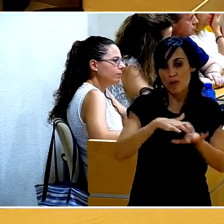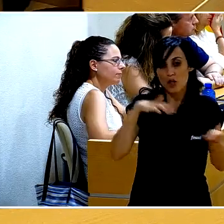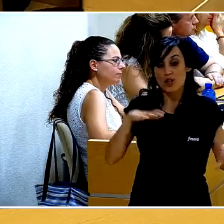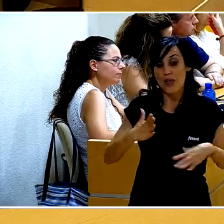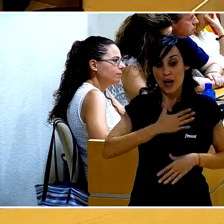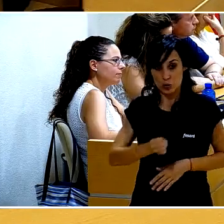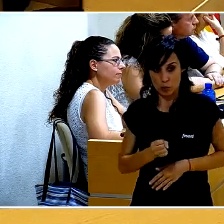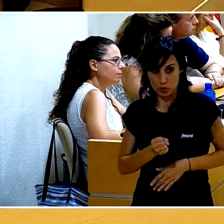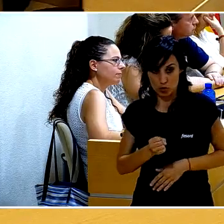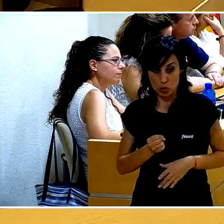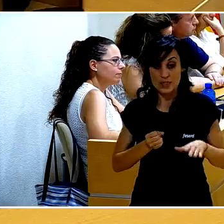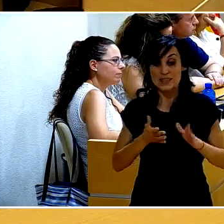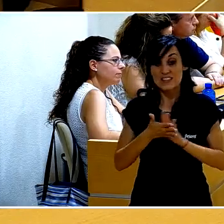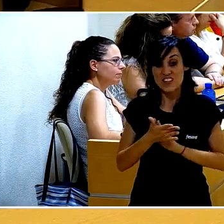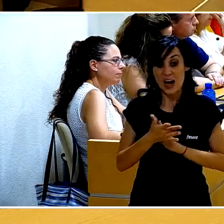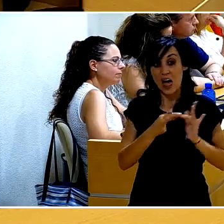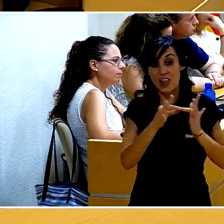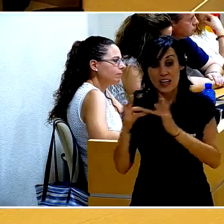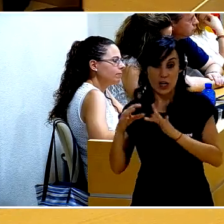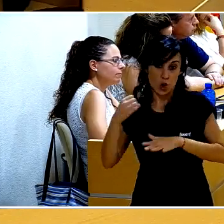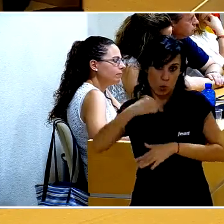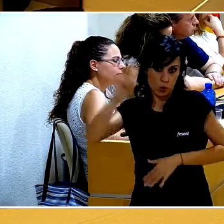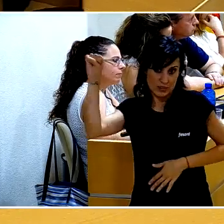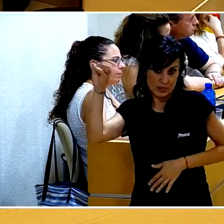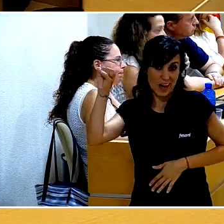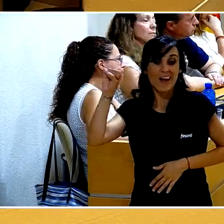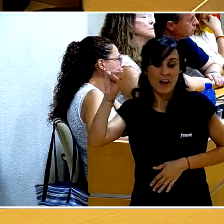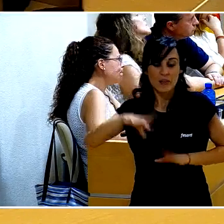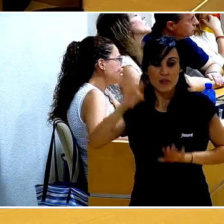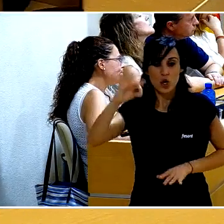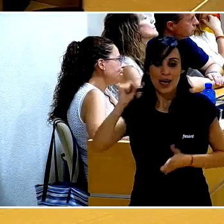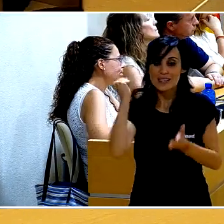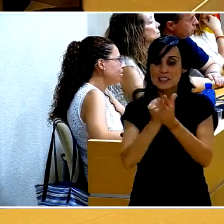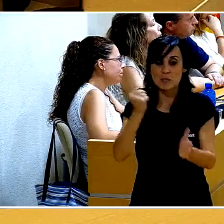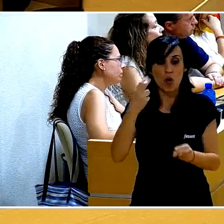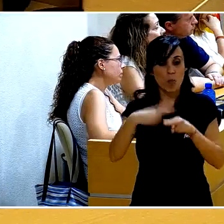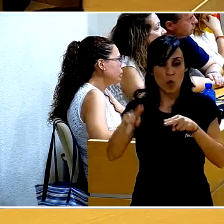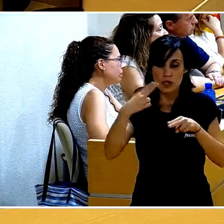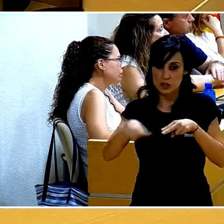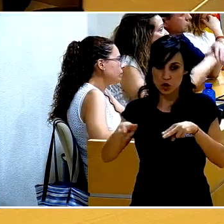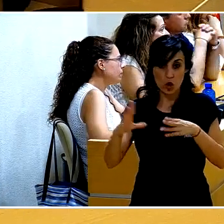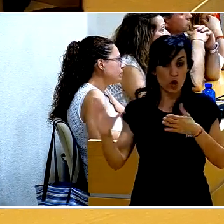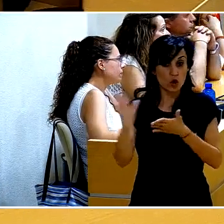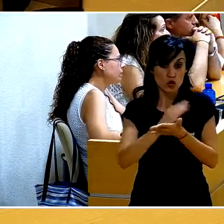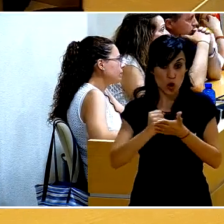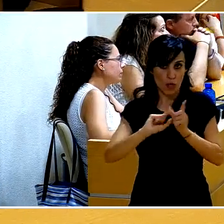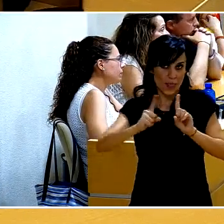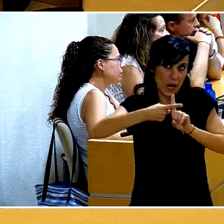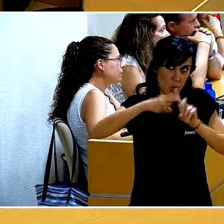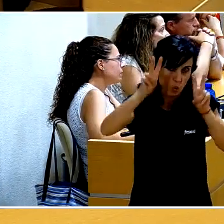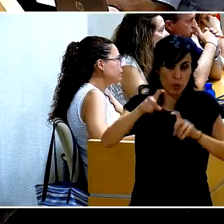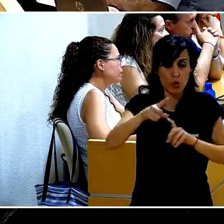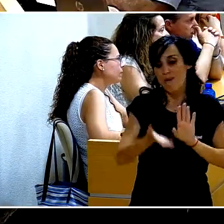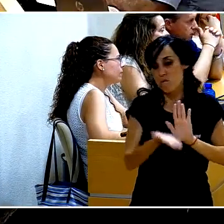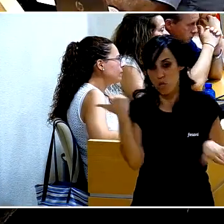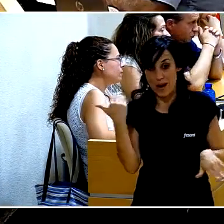corporación dirigida por un comunista, que se quitara toda simbología política que rodeaba la cruz y